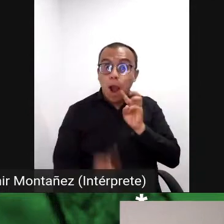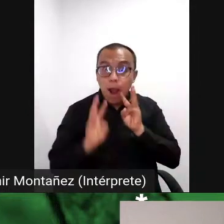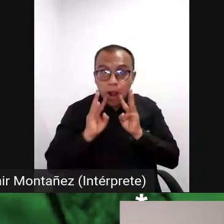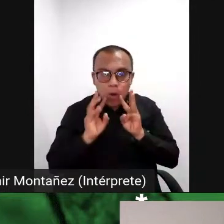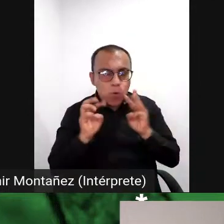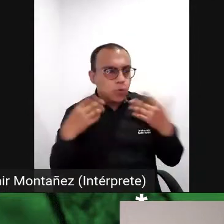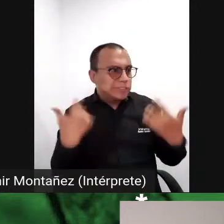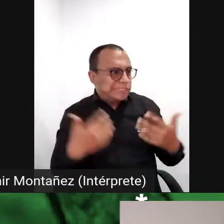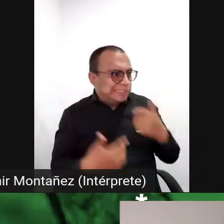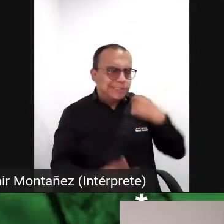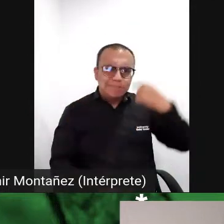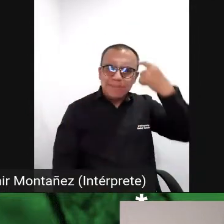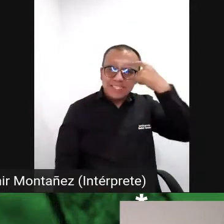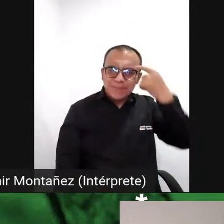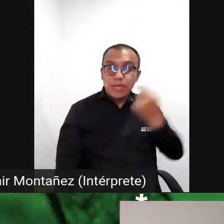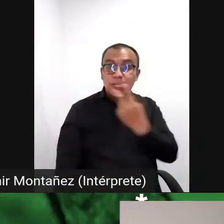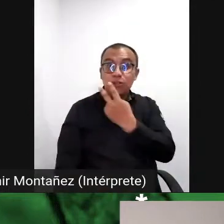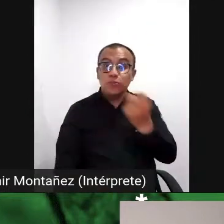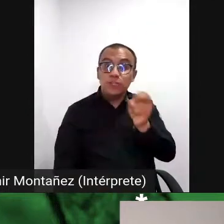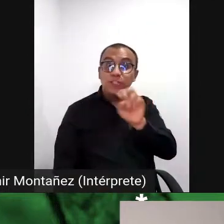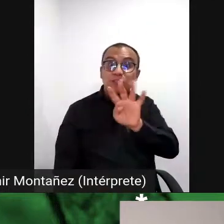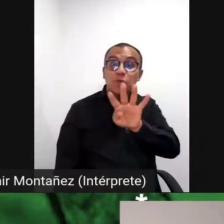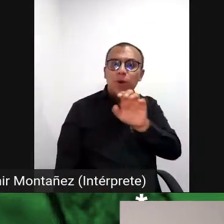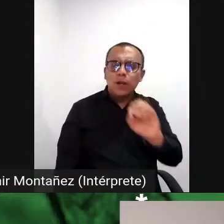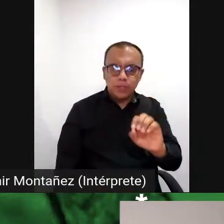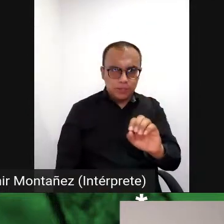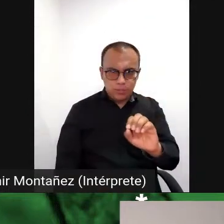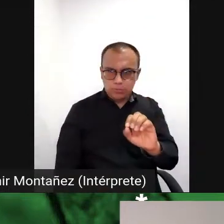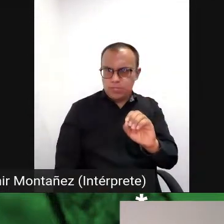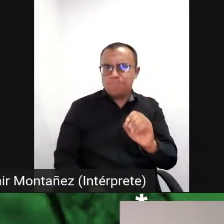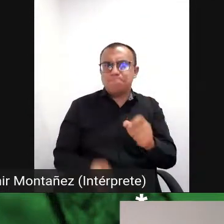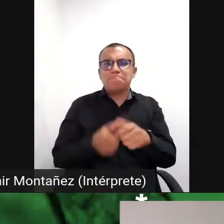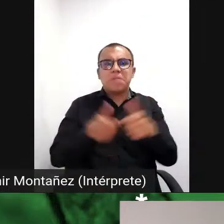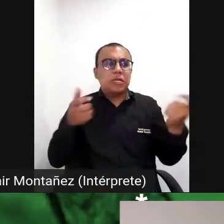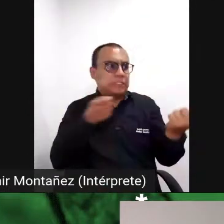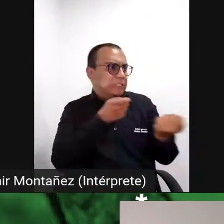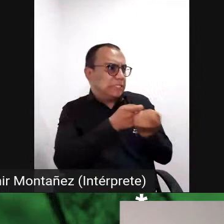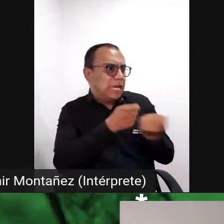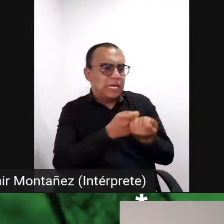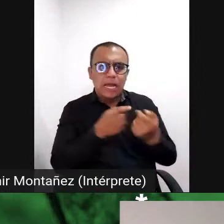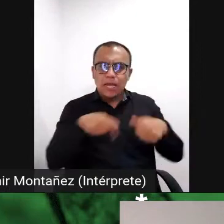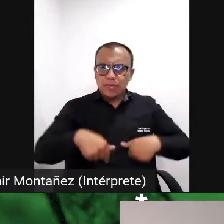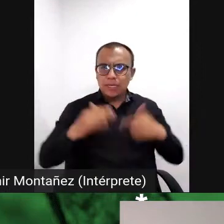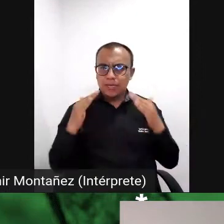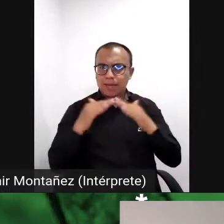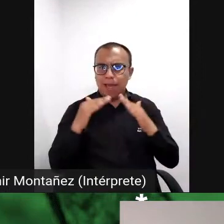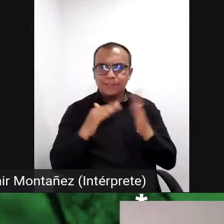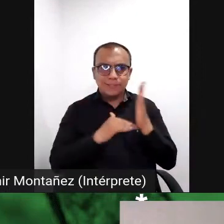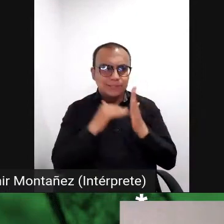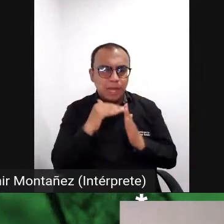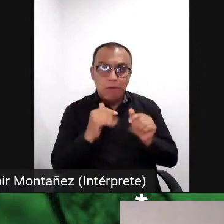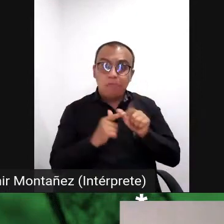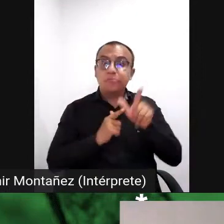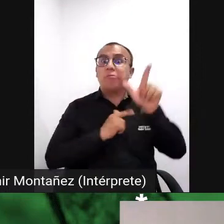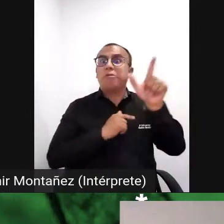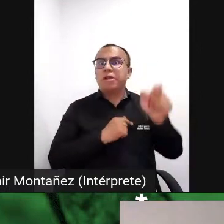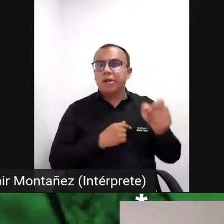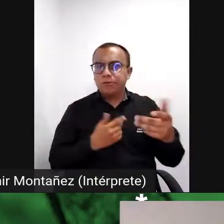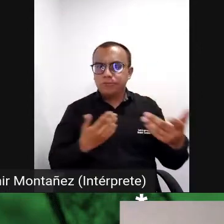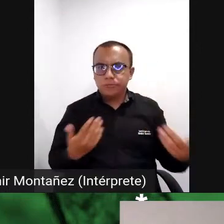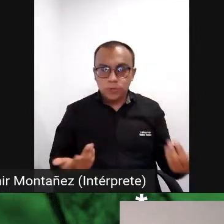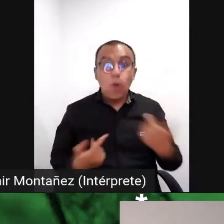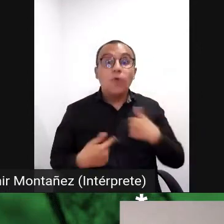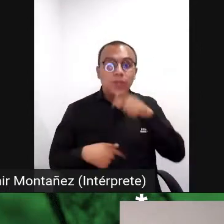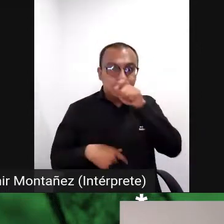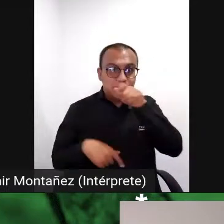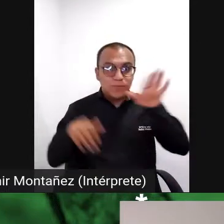maravillarse pensando que hay 240 especies o muchísimas más cerca de nosotros a unas cuadras de distancia, que hay murciélagos